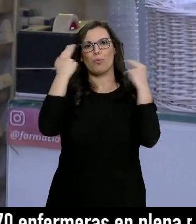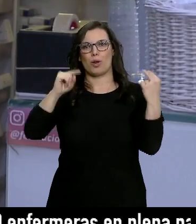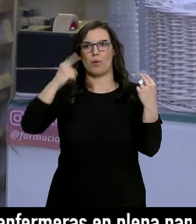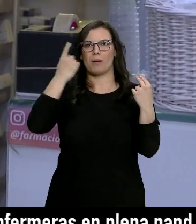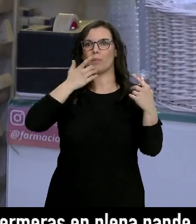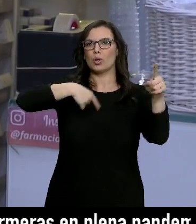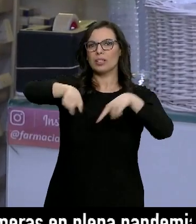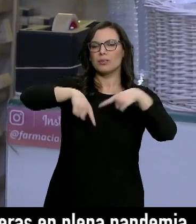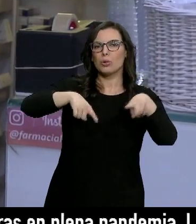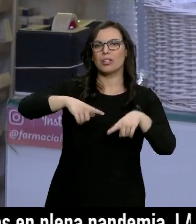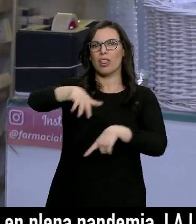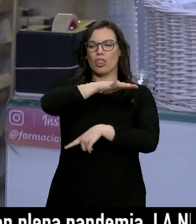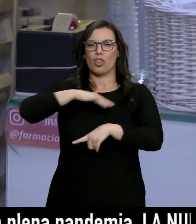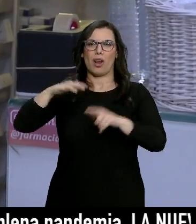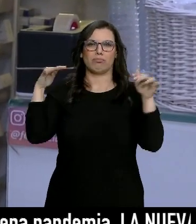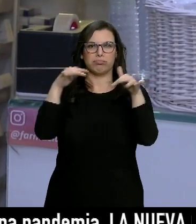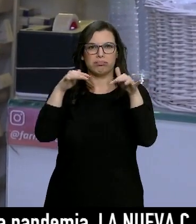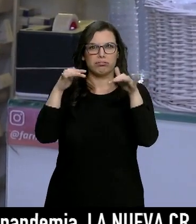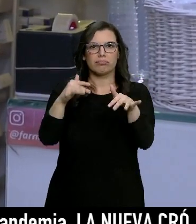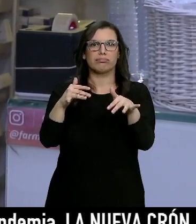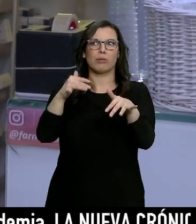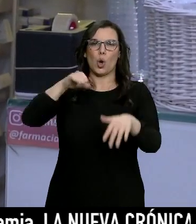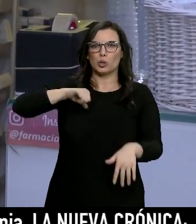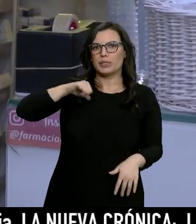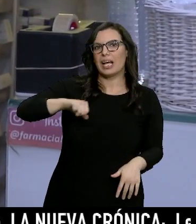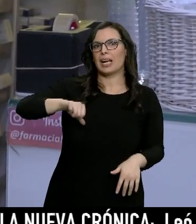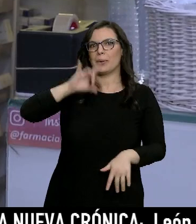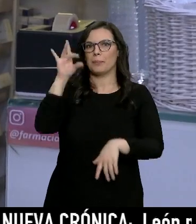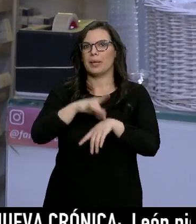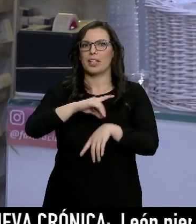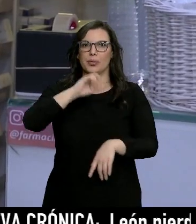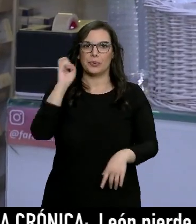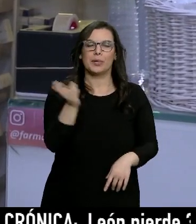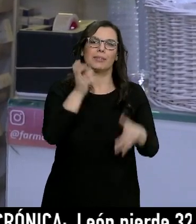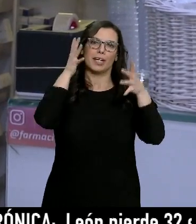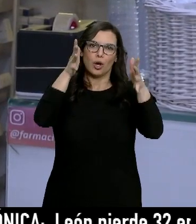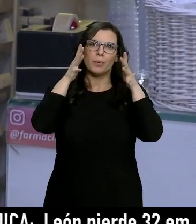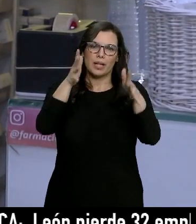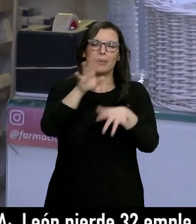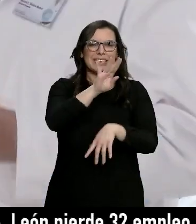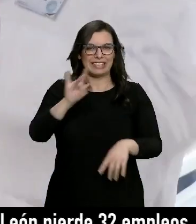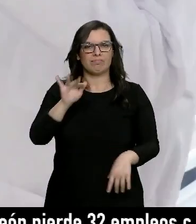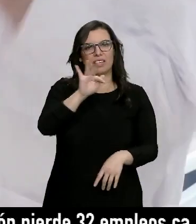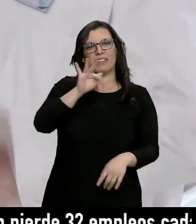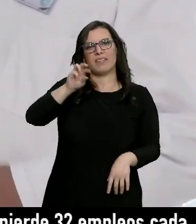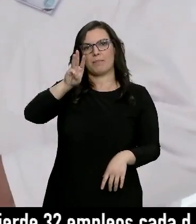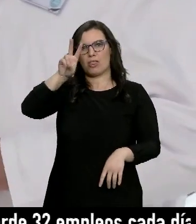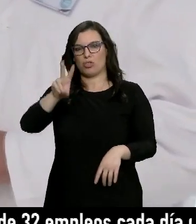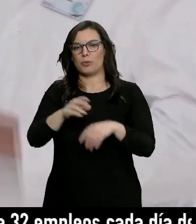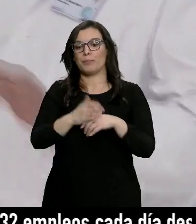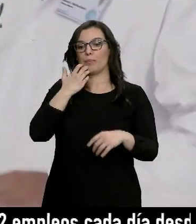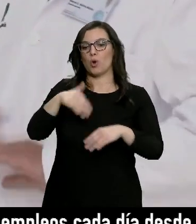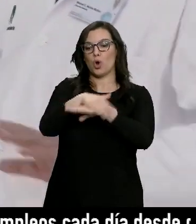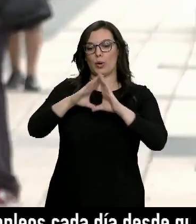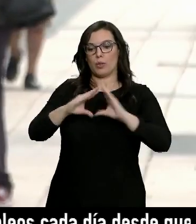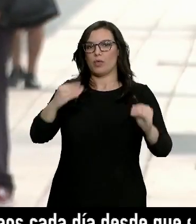Transporte público, zonas donde vaya a haber pues hospitales, médicos y demás, lo recomendable sería usar una FFP2. Desde Andalucía